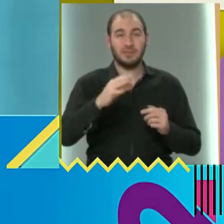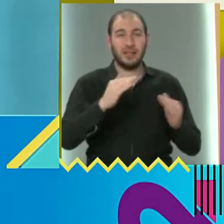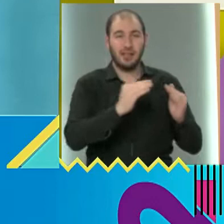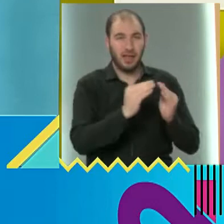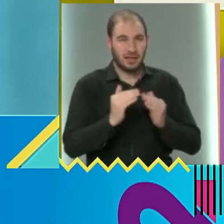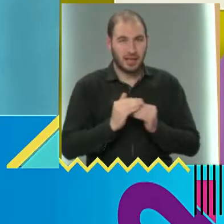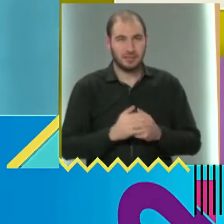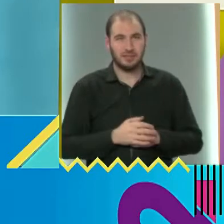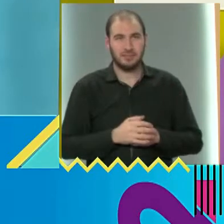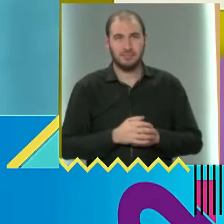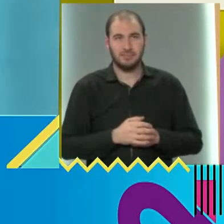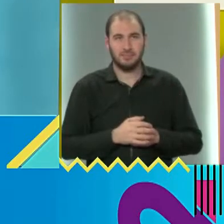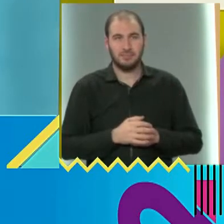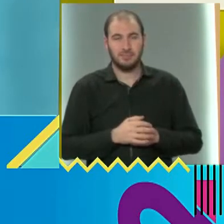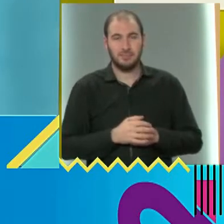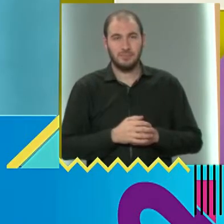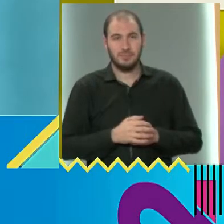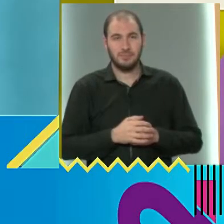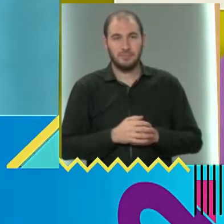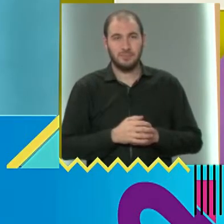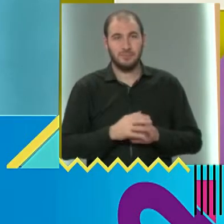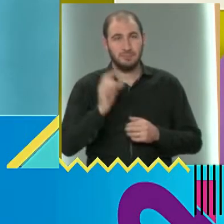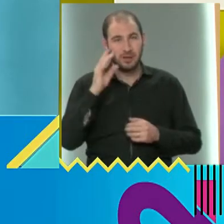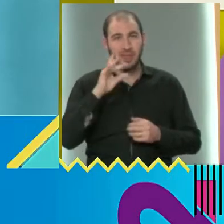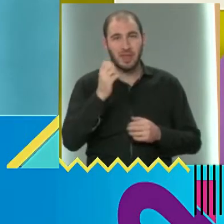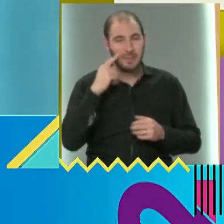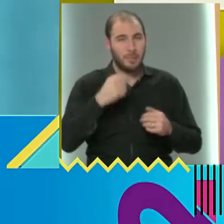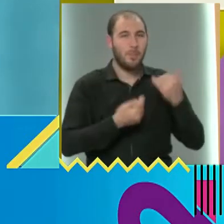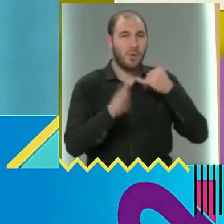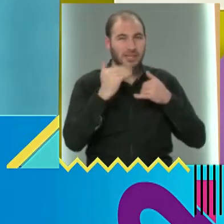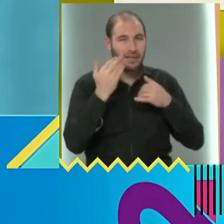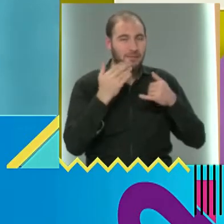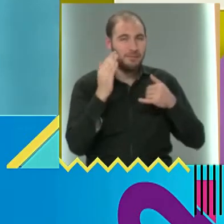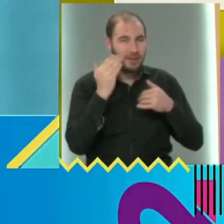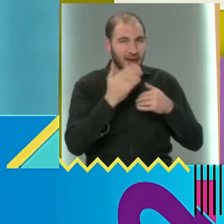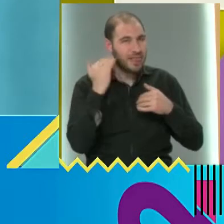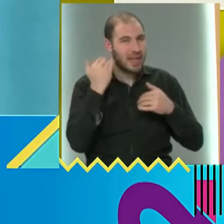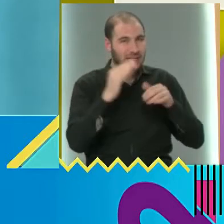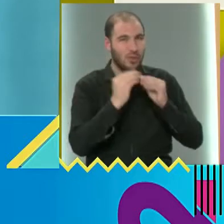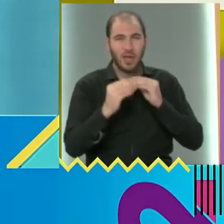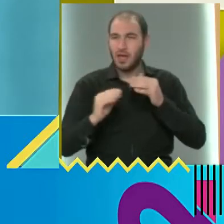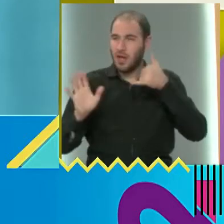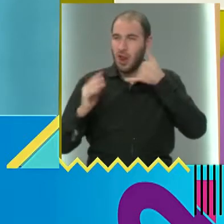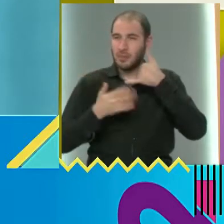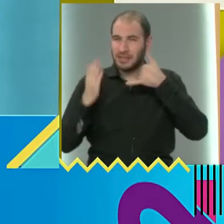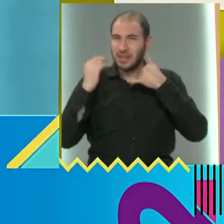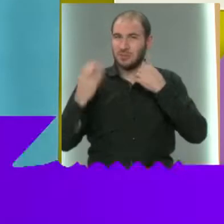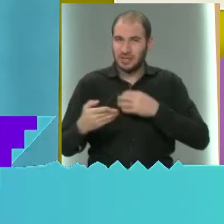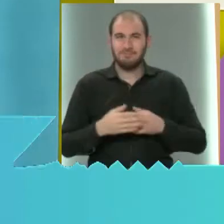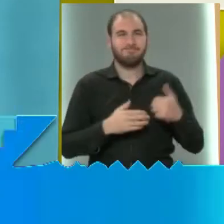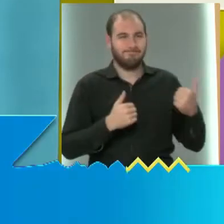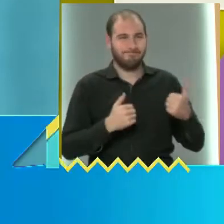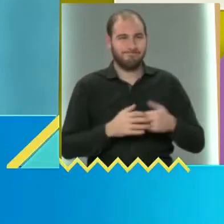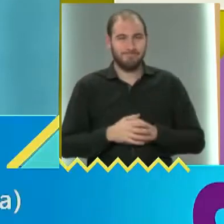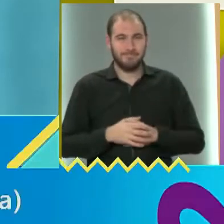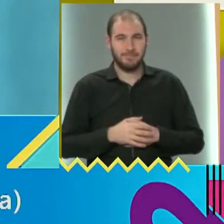Provincial de Vivienda. Perdón, Damián, buenas tardes. Fernando Oviedo te saluda. Hola, buenas tardes. ¿Cómo están? Bien, muy